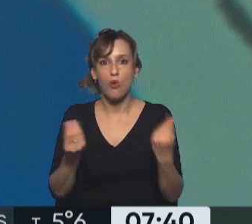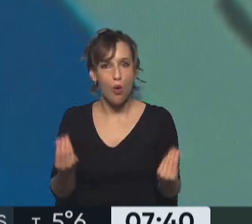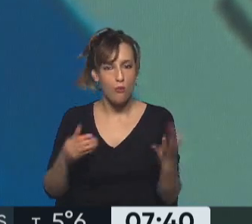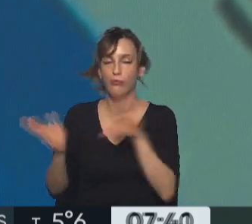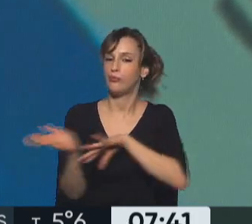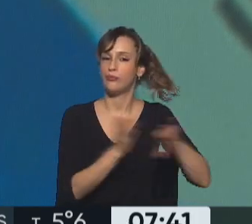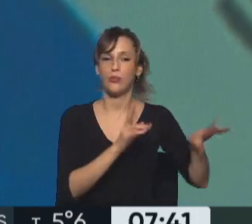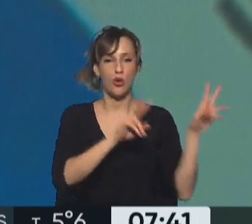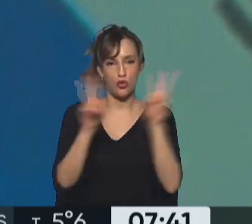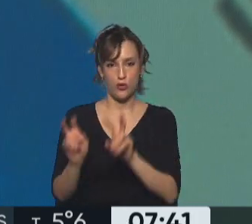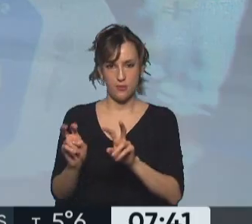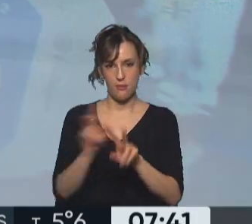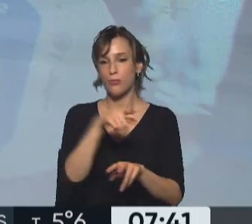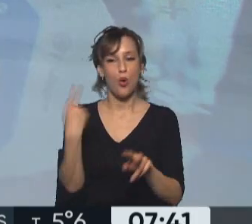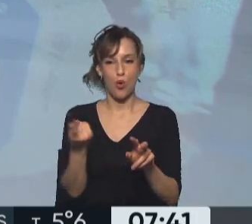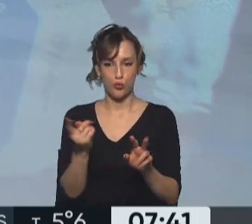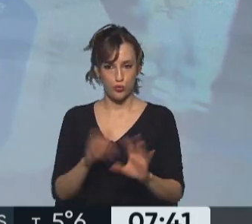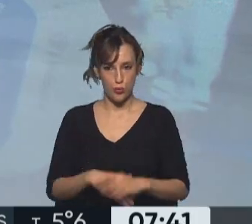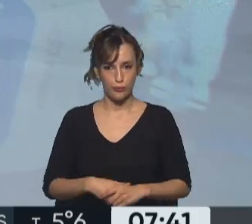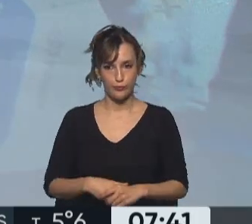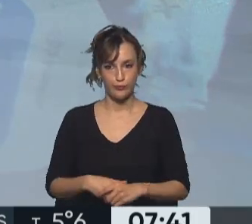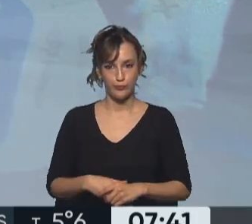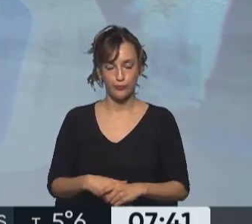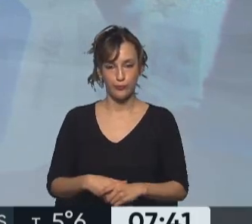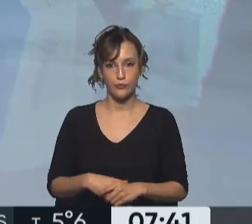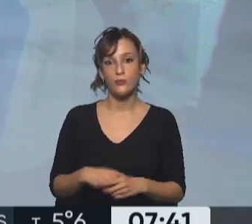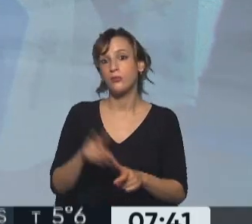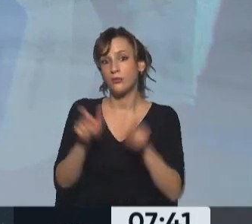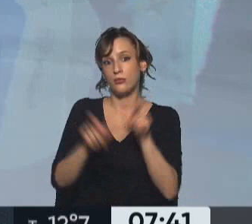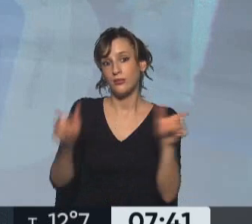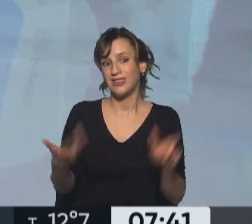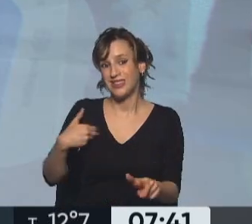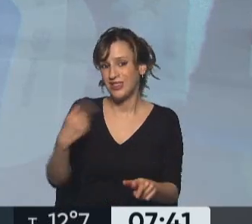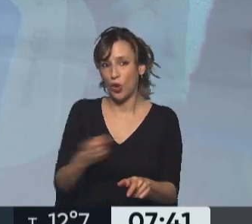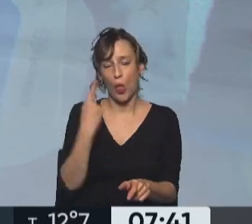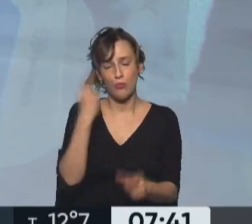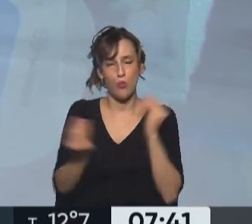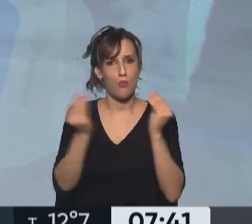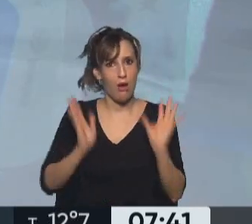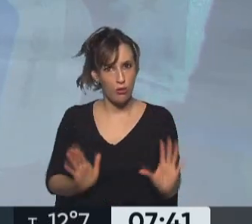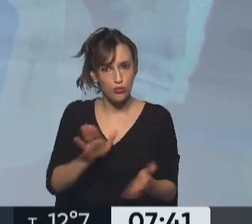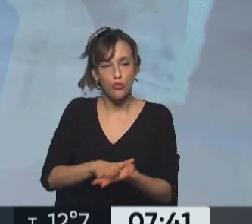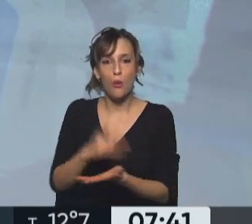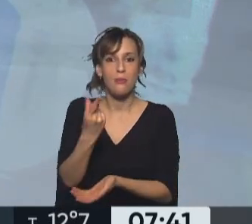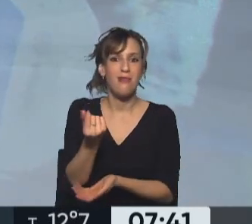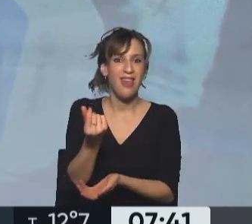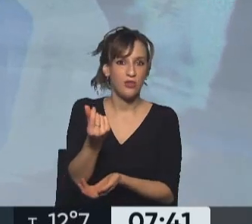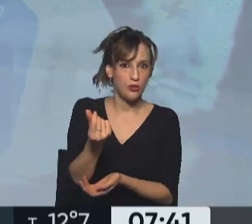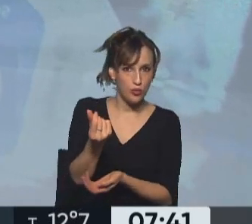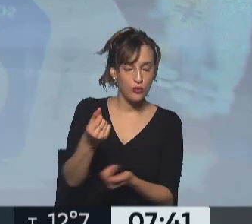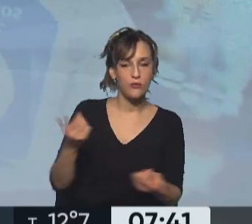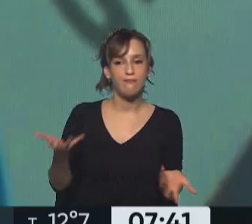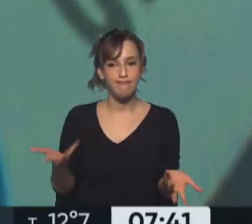A cambiar de tema y vamos a hablar de otra historia, una historia que tiene a todos los argentinos ahí preocupados, muy preocupados, que son los precios. Y tantas